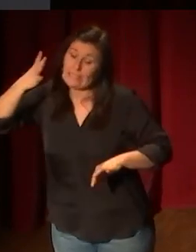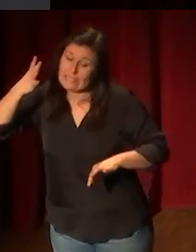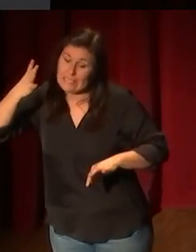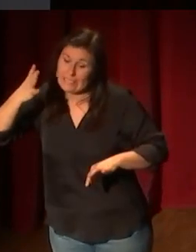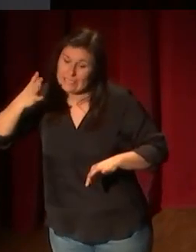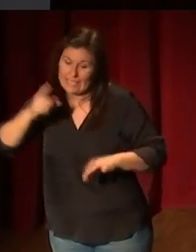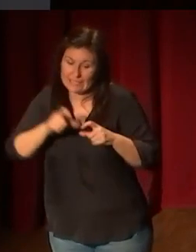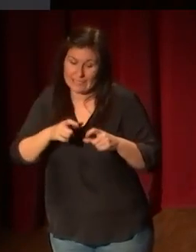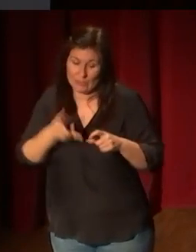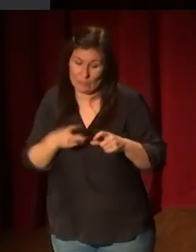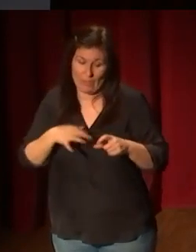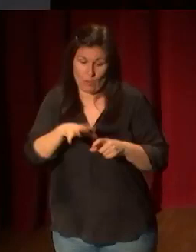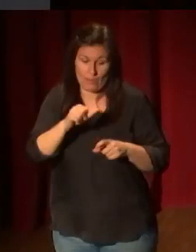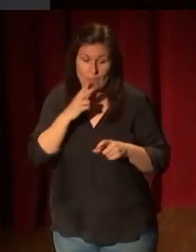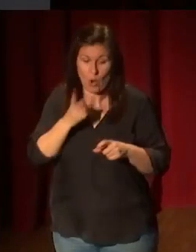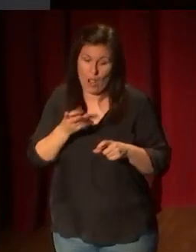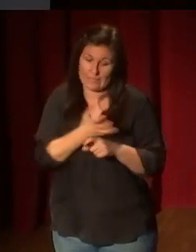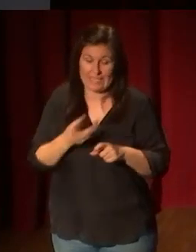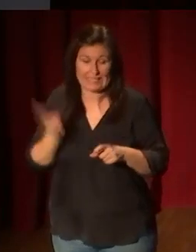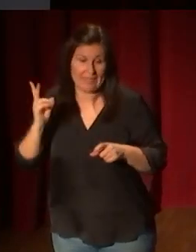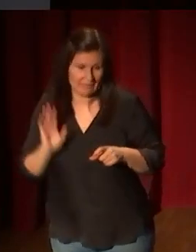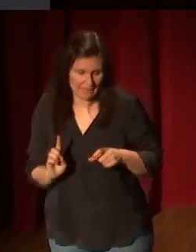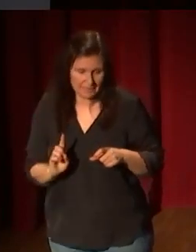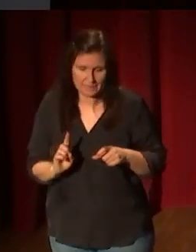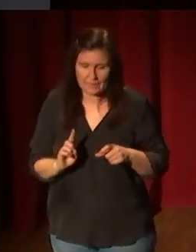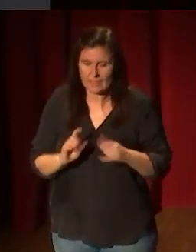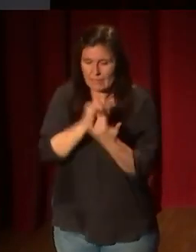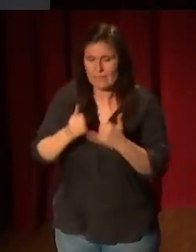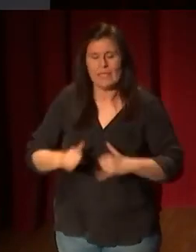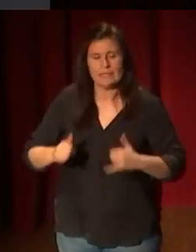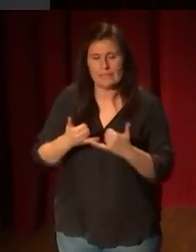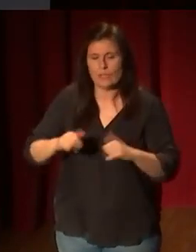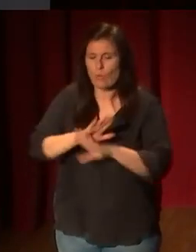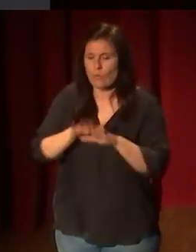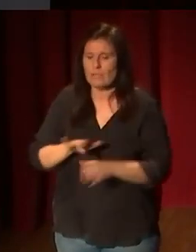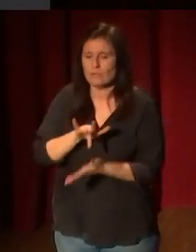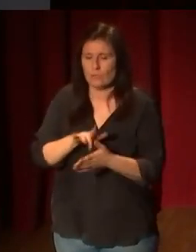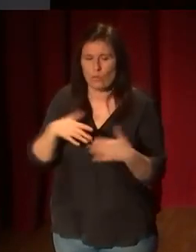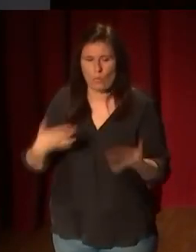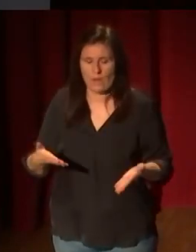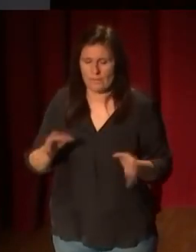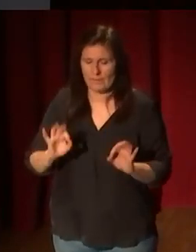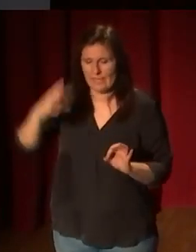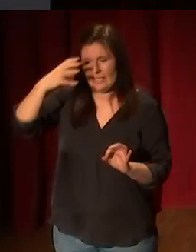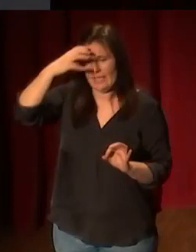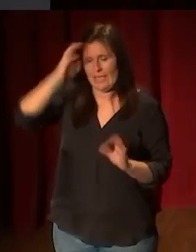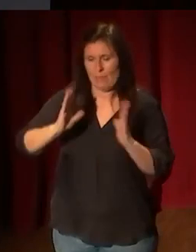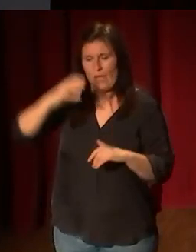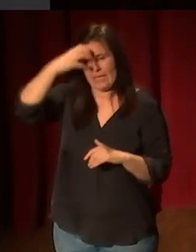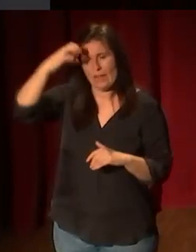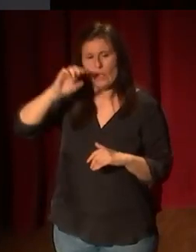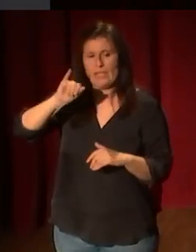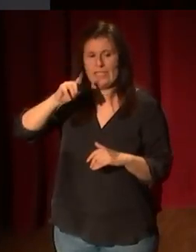comprar de los que quedaban libres las últimas fiestas que se hicieron son en el reinado de isabel segunda